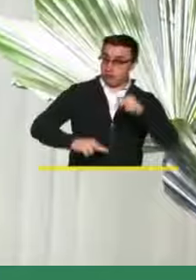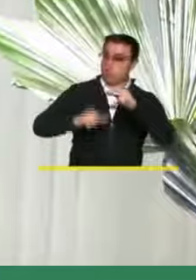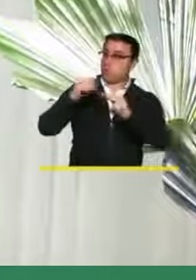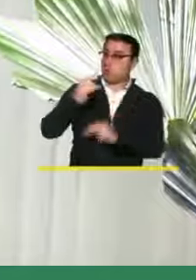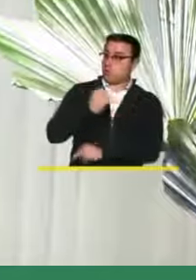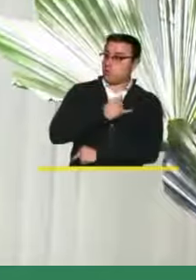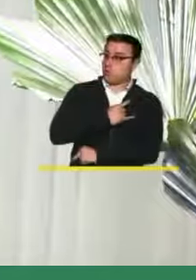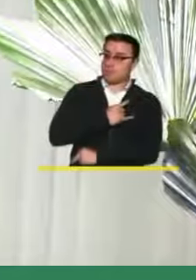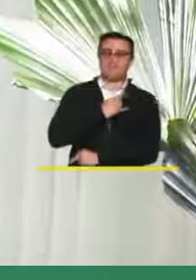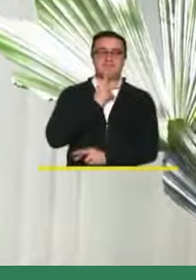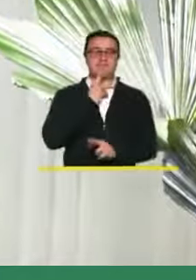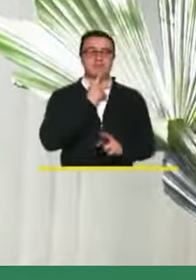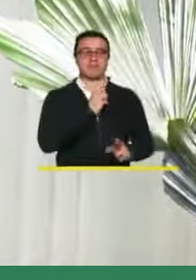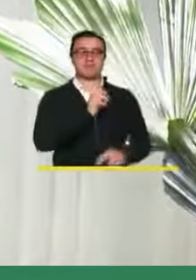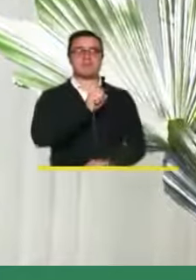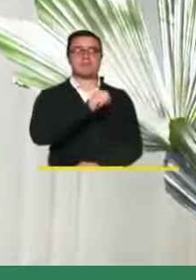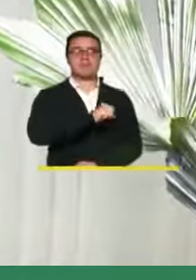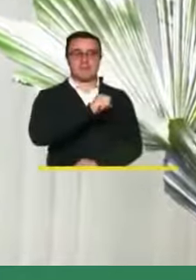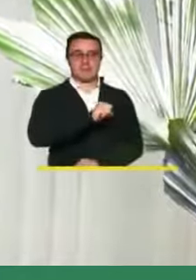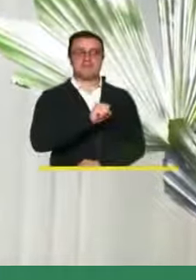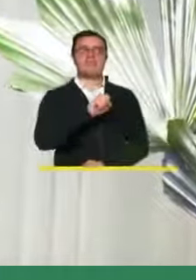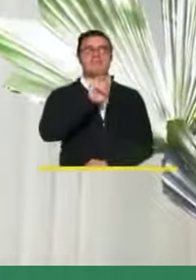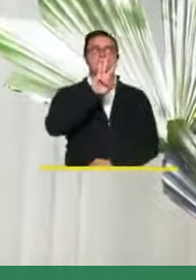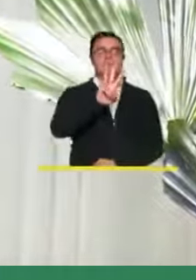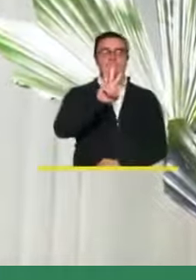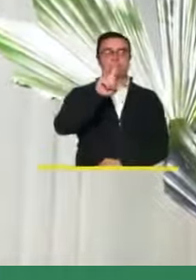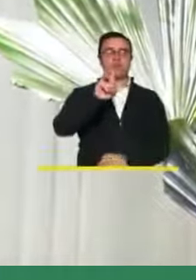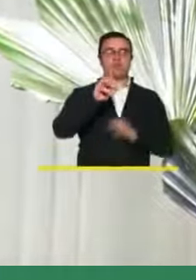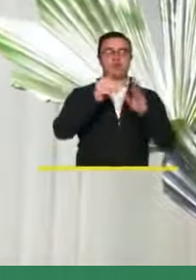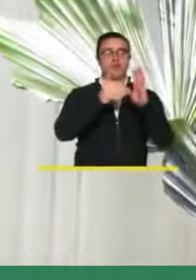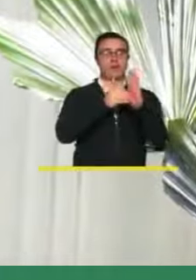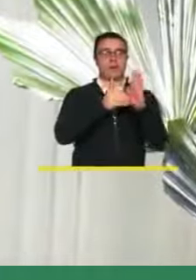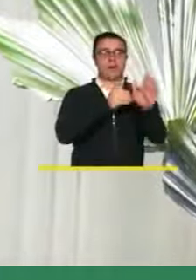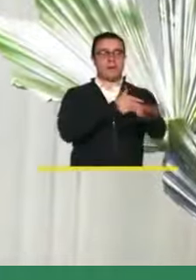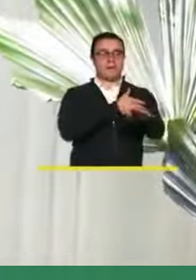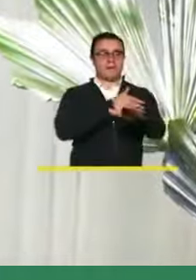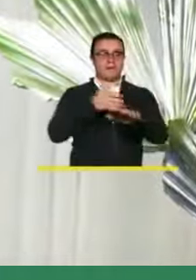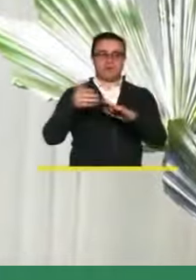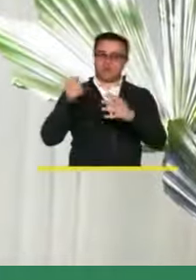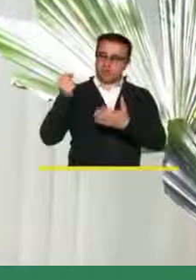Ya hay 38 mil millones de pesos para la sede